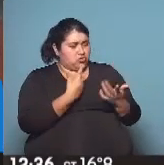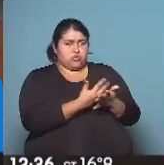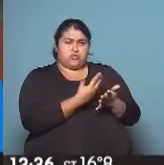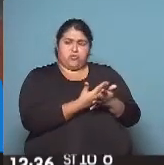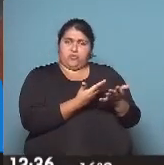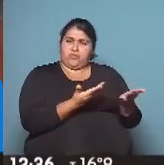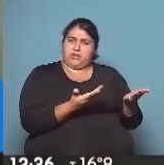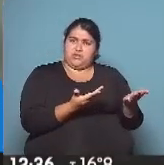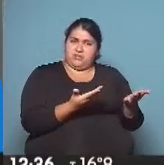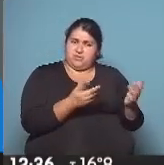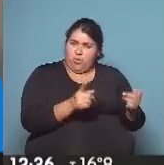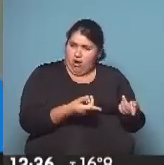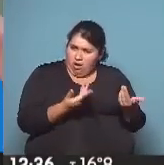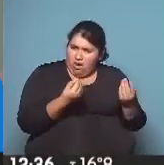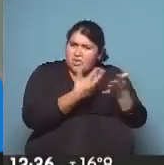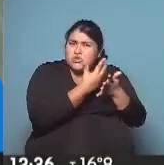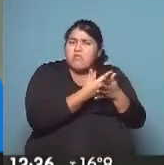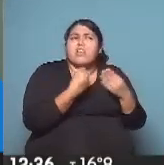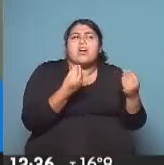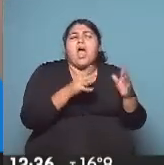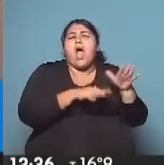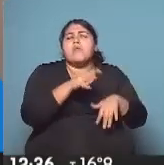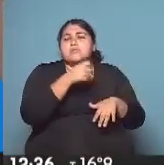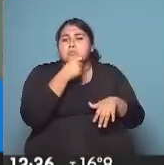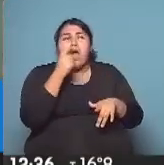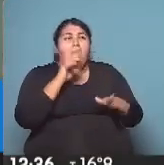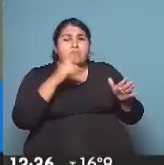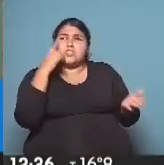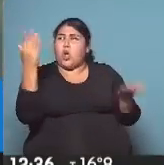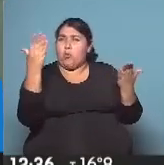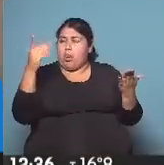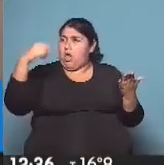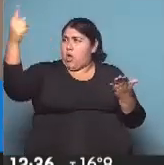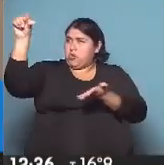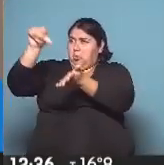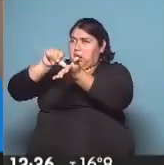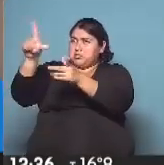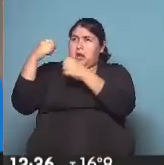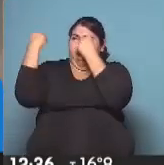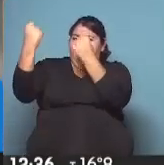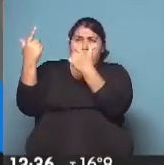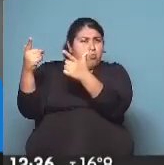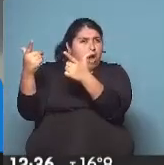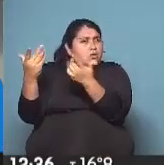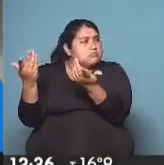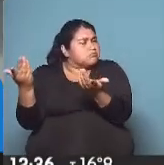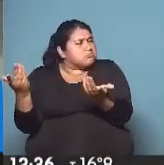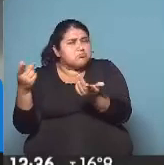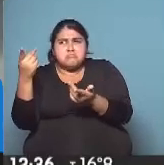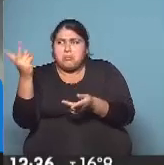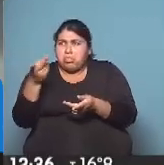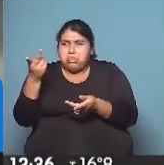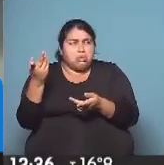Y históricamente, digamos, tenemos esta batalla y uno ve, comparar es feo, pero uno ve países que no tienen el potencial y sin embargo no tienen ni